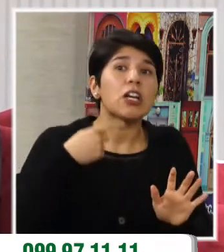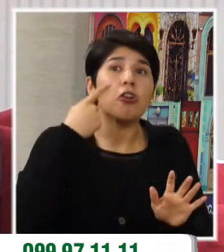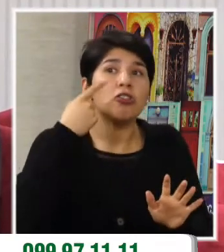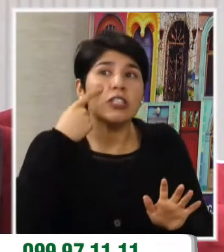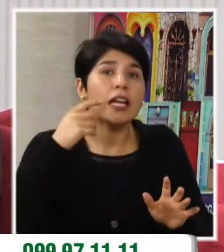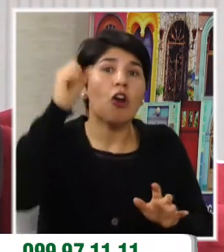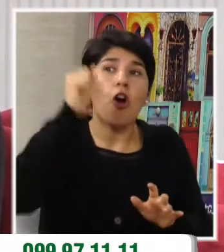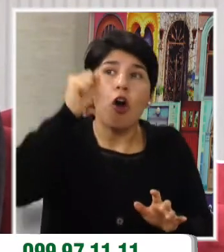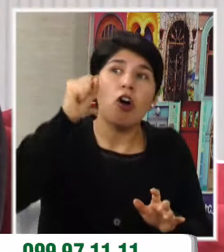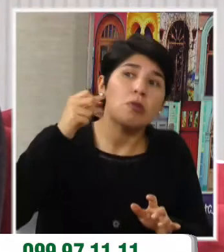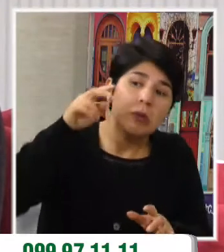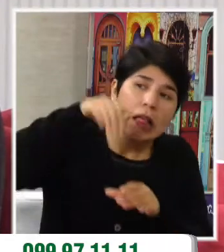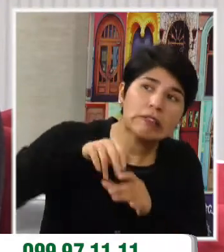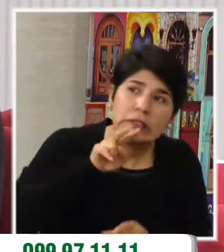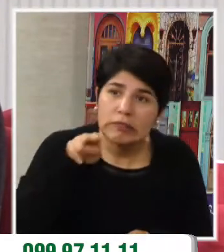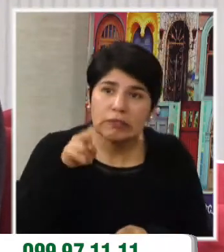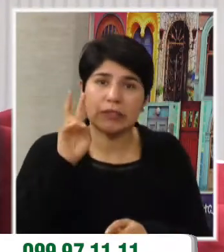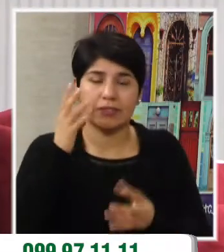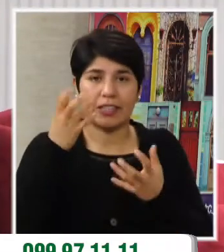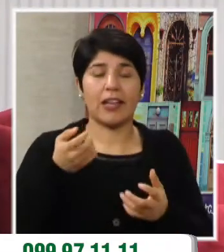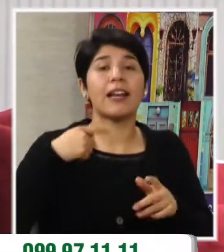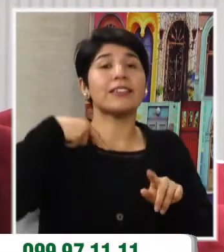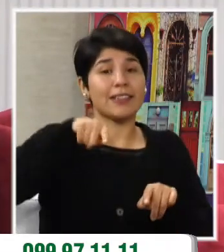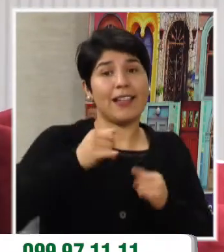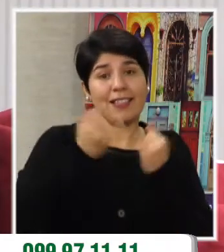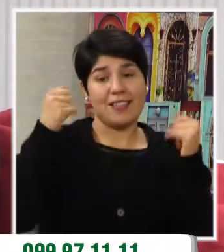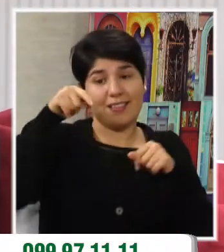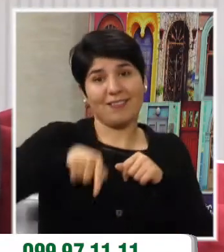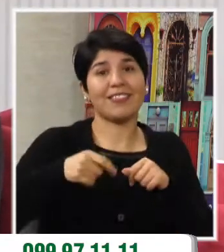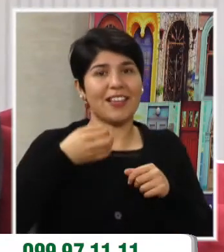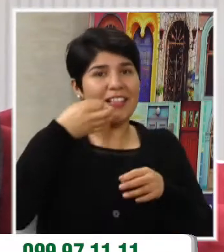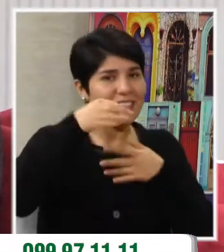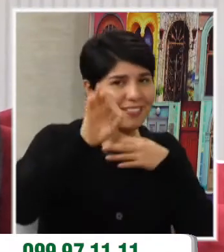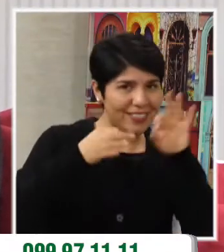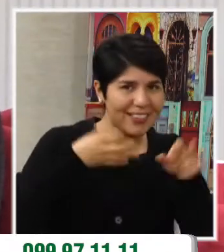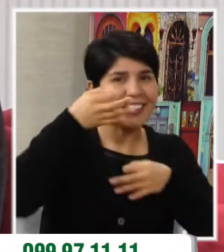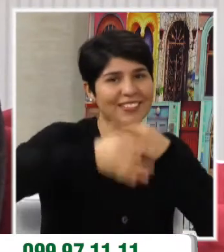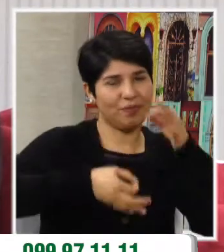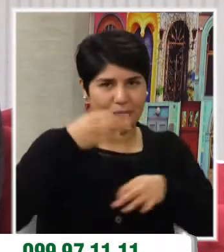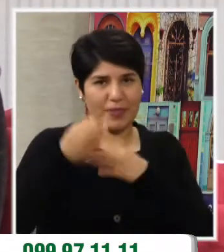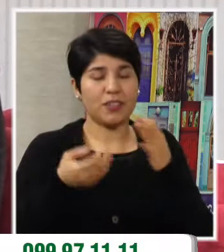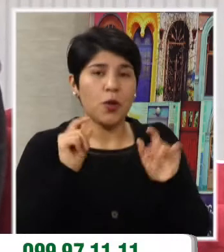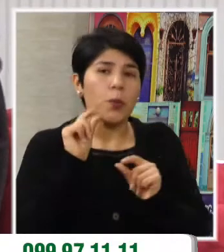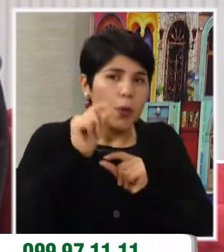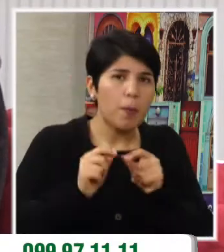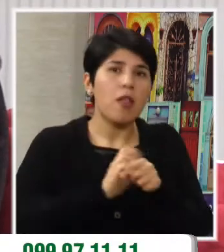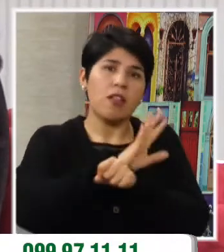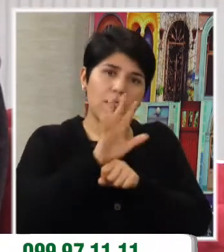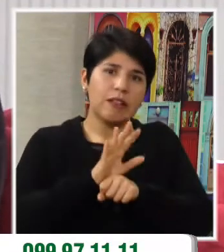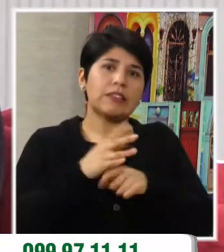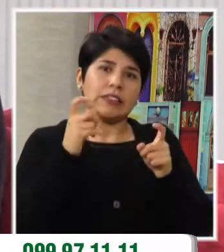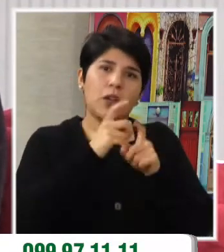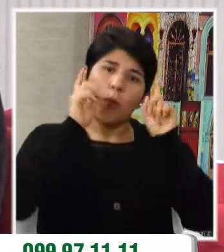servicio o sea que se van a brindar los detalles en esa instancia seguimos de a poquito a pesar de la pandemia